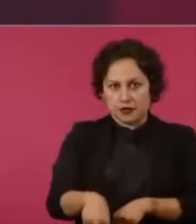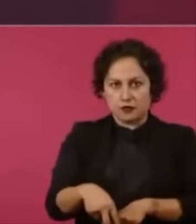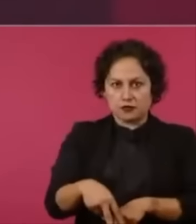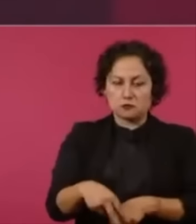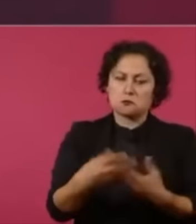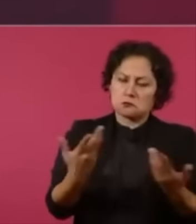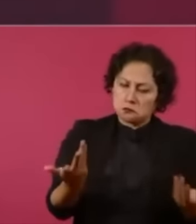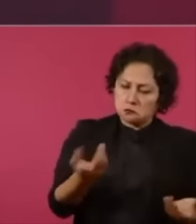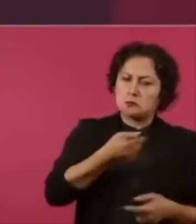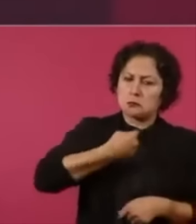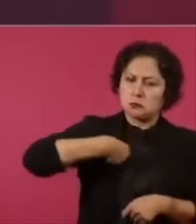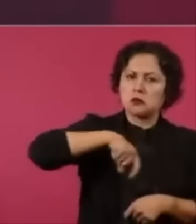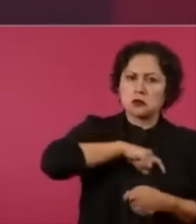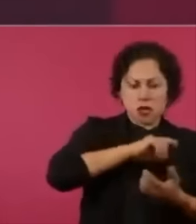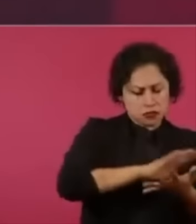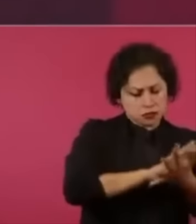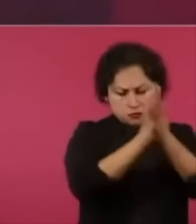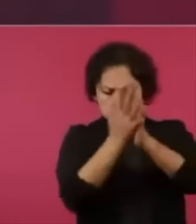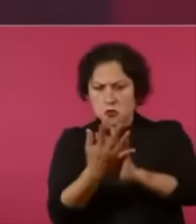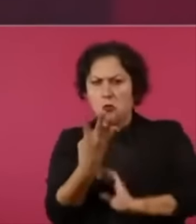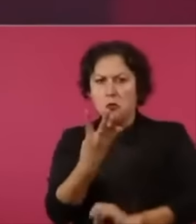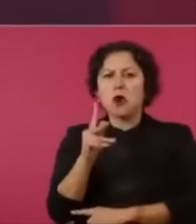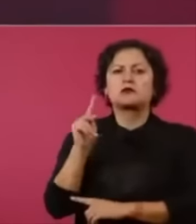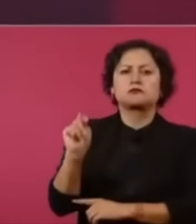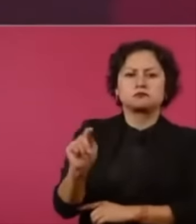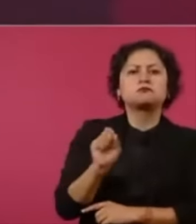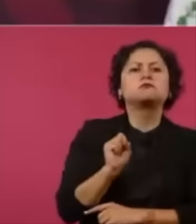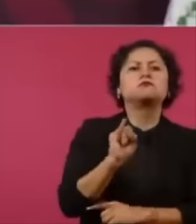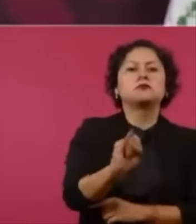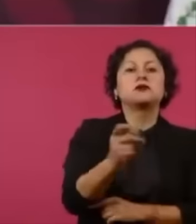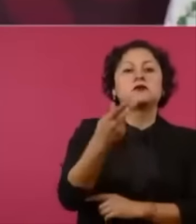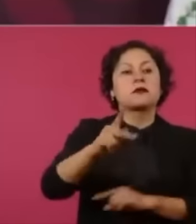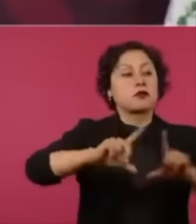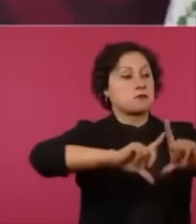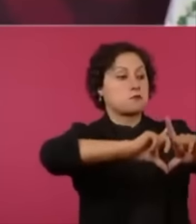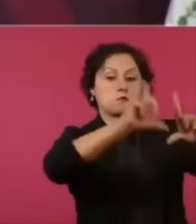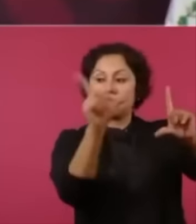movimiento, estoy hablando de todo el país.